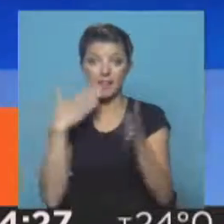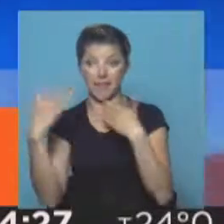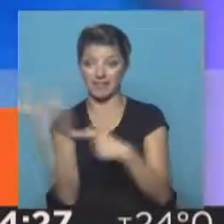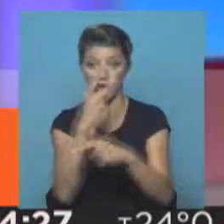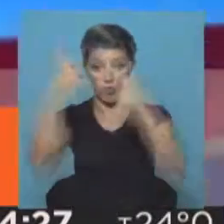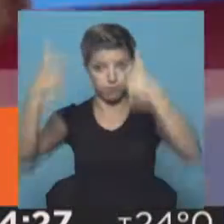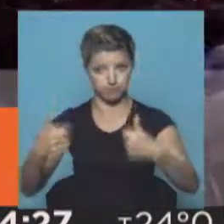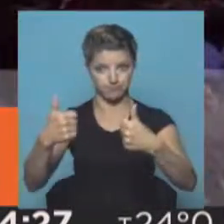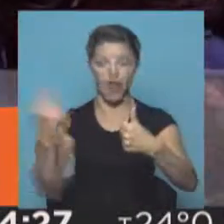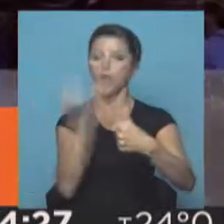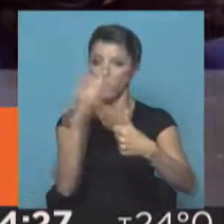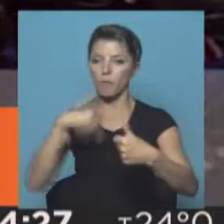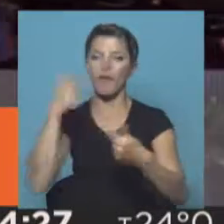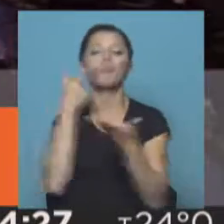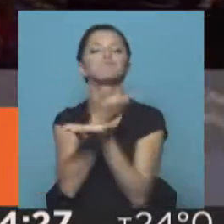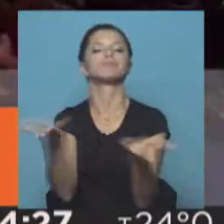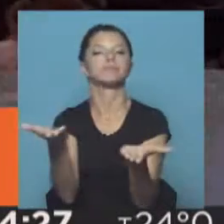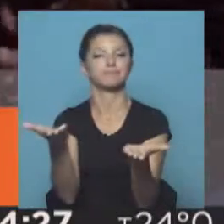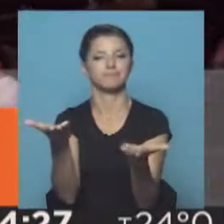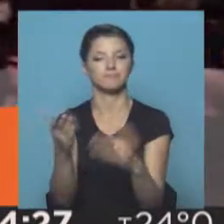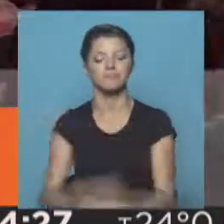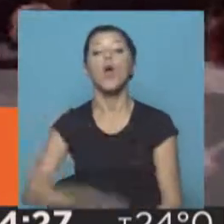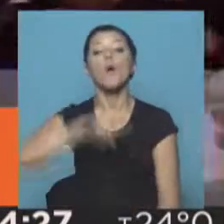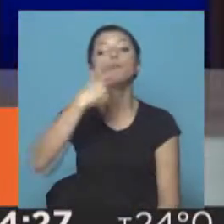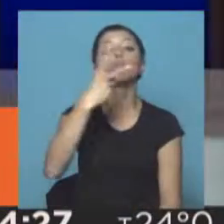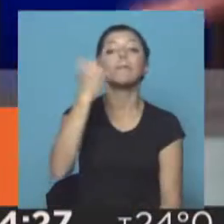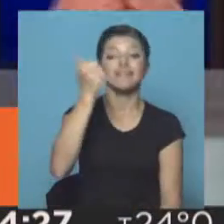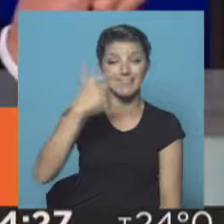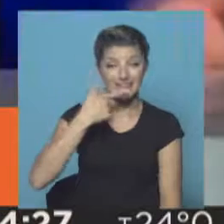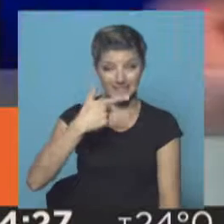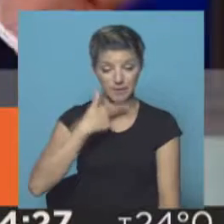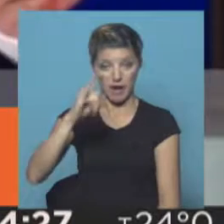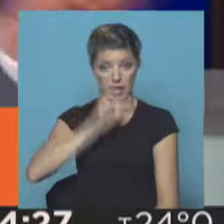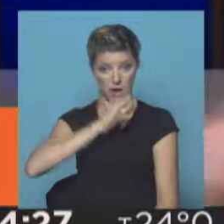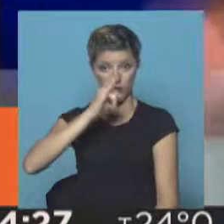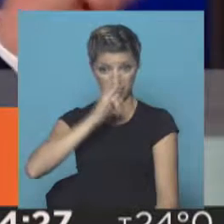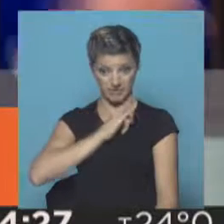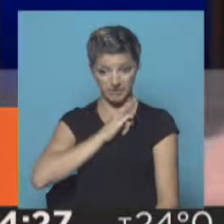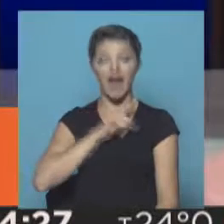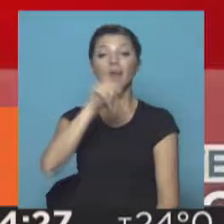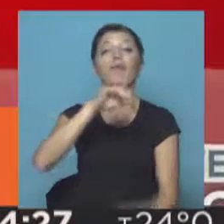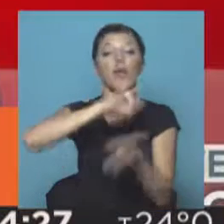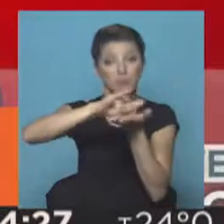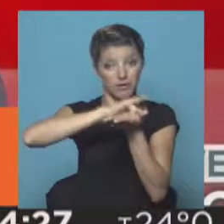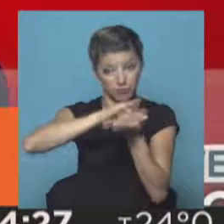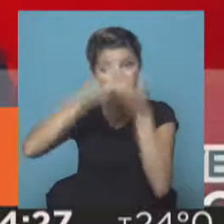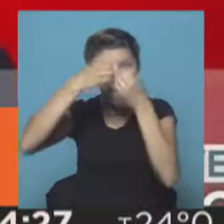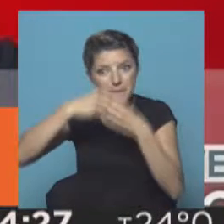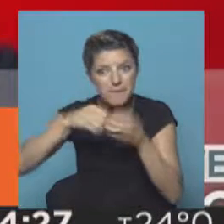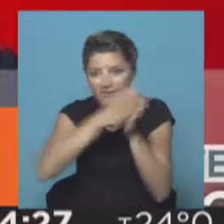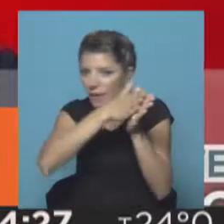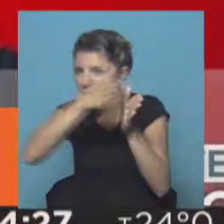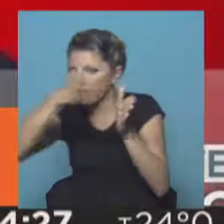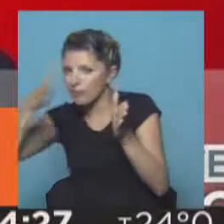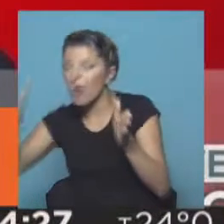ambos medirán fuerzas. El 26 de septiembre en la Universidad Hofstra, en Nueva York, comienza un camino que